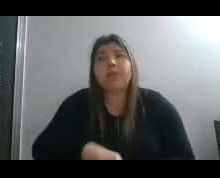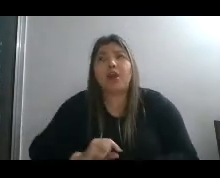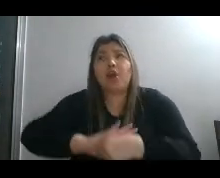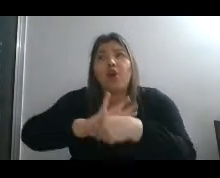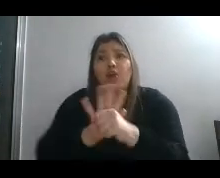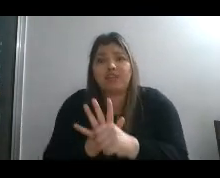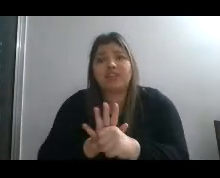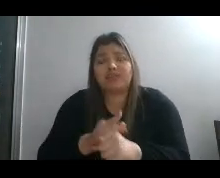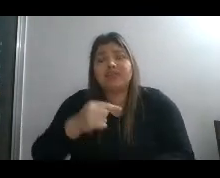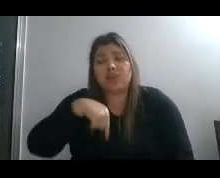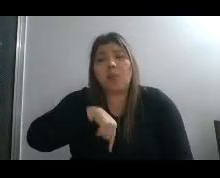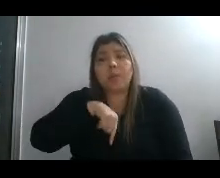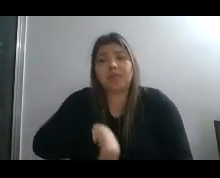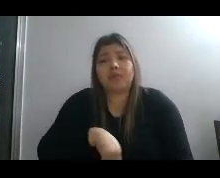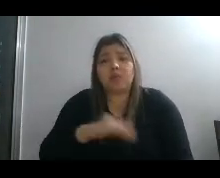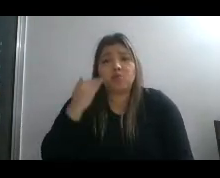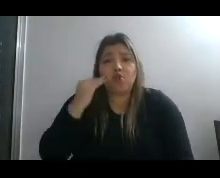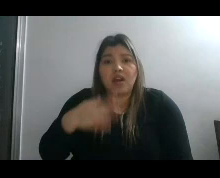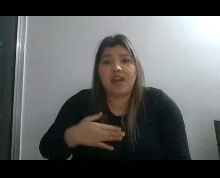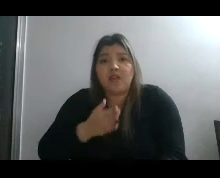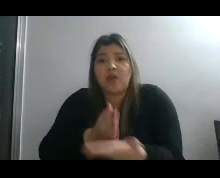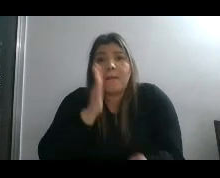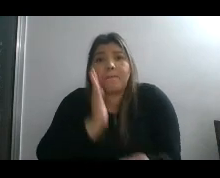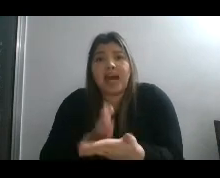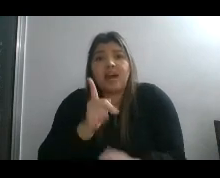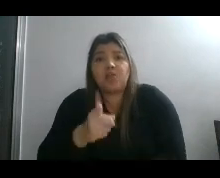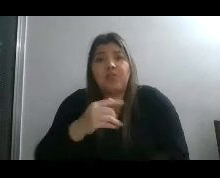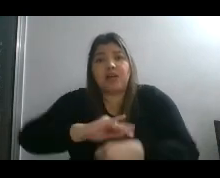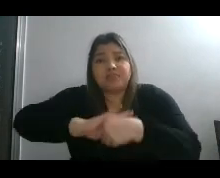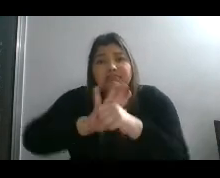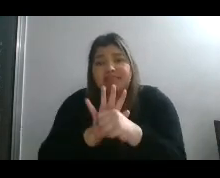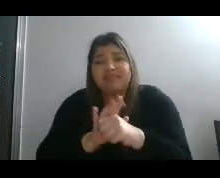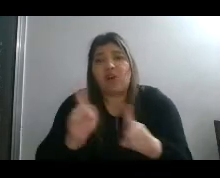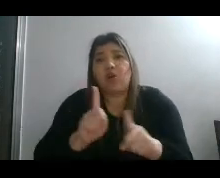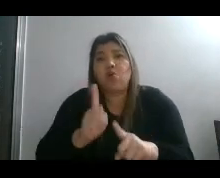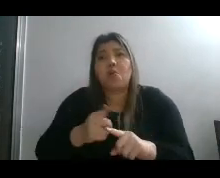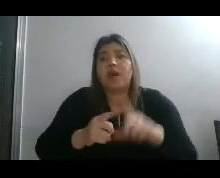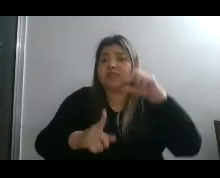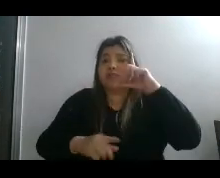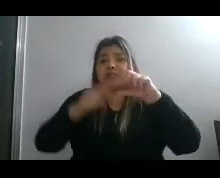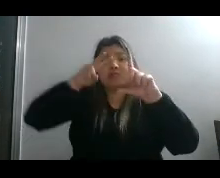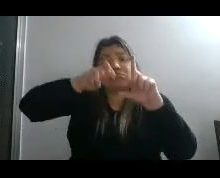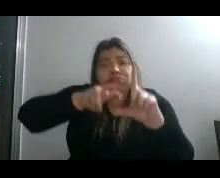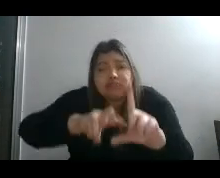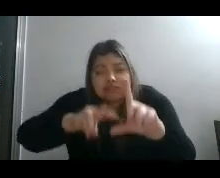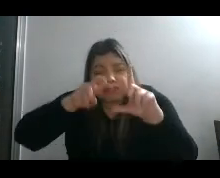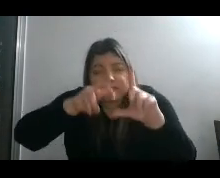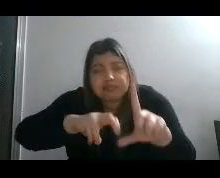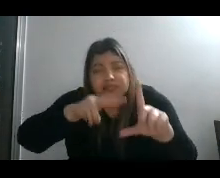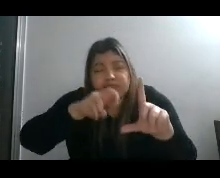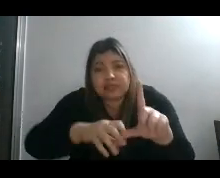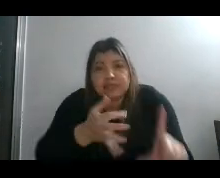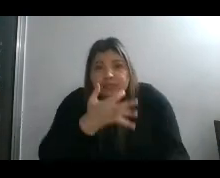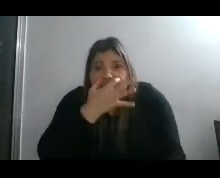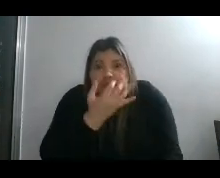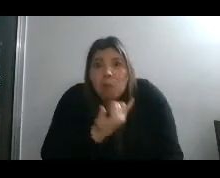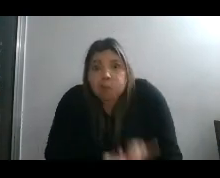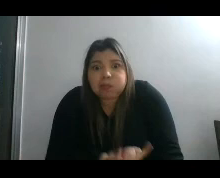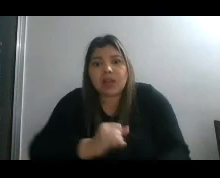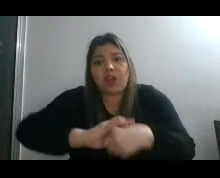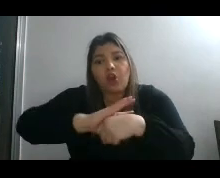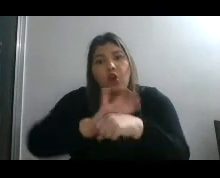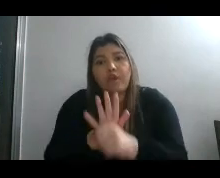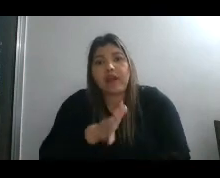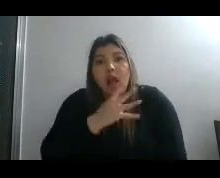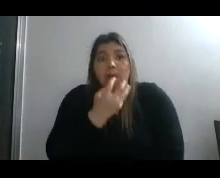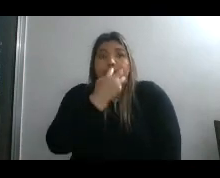paciente ginecológico y resultó siendo COVID positivo. Aquí es importante que recordemos que en el sector salud